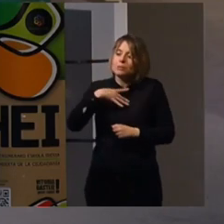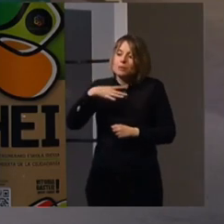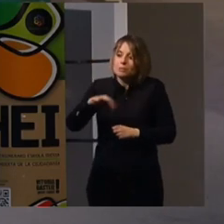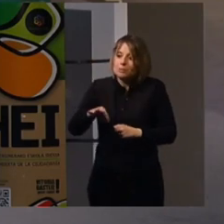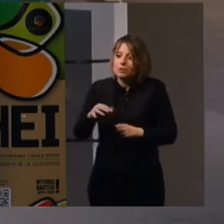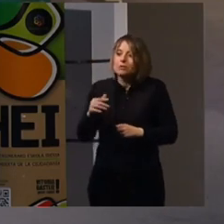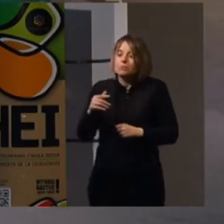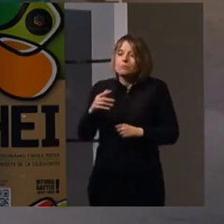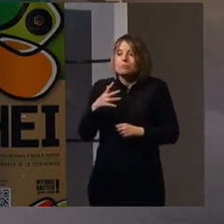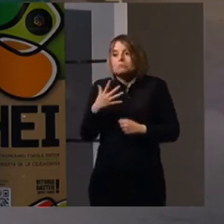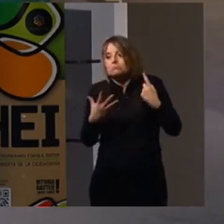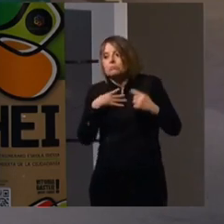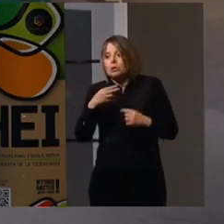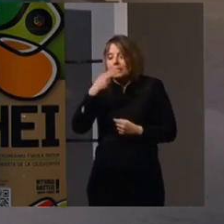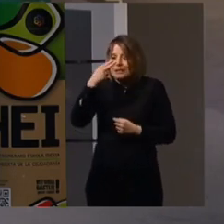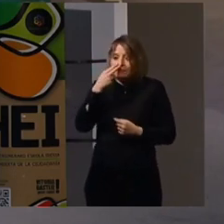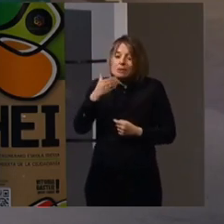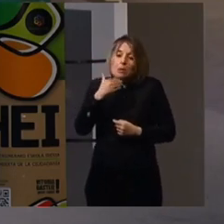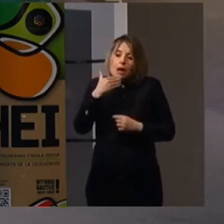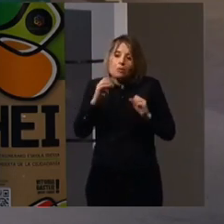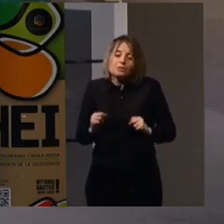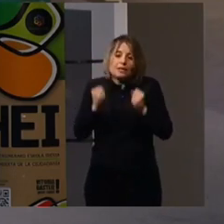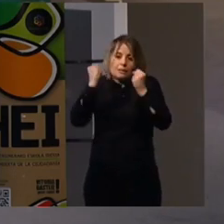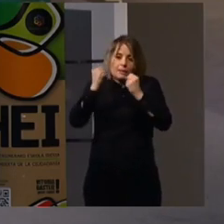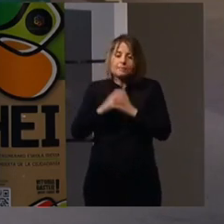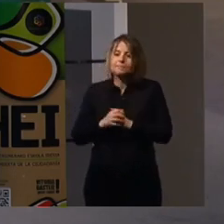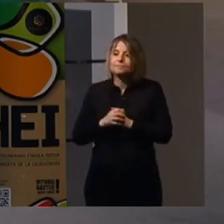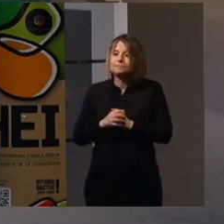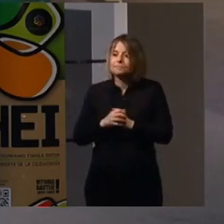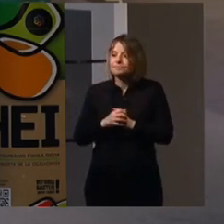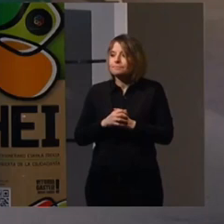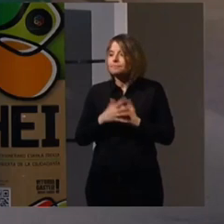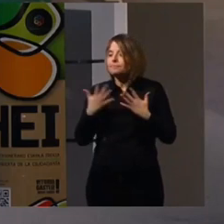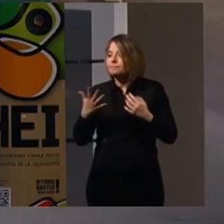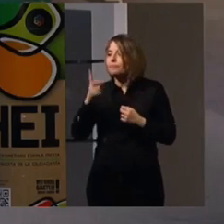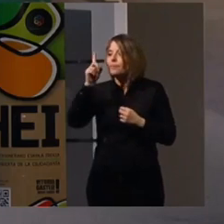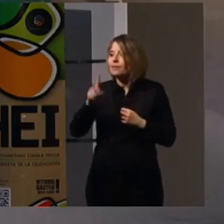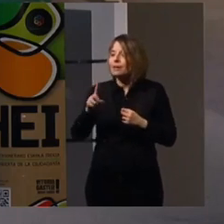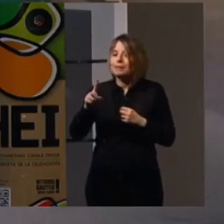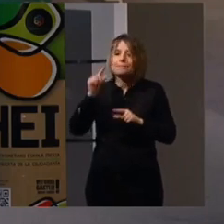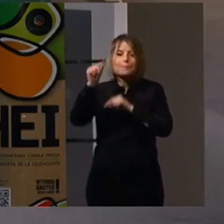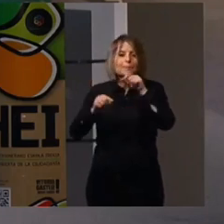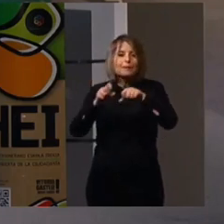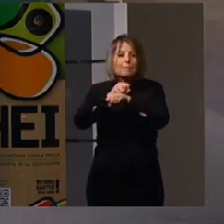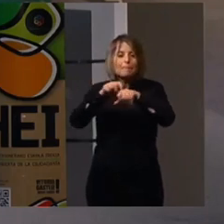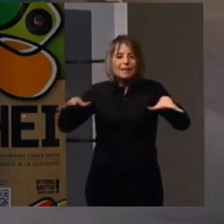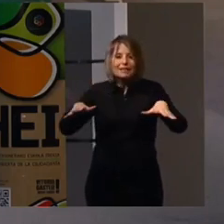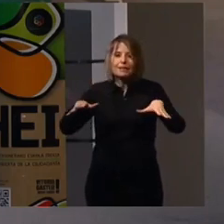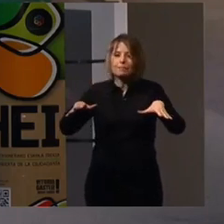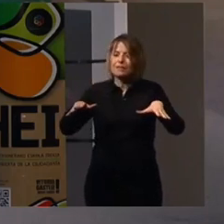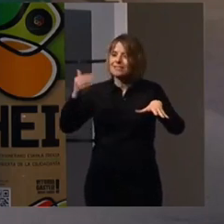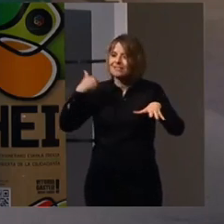bien. Yo creo que no rentó, obviamente, pero bueno, por rescatar una parte. Pero de alguna manera también la pandemia hizo que muchas cosas se